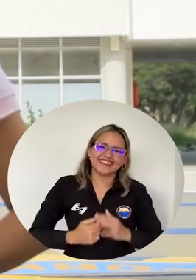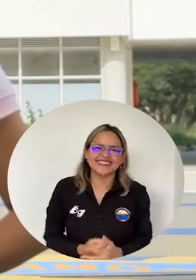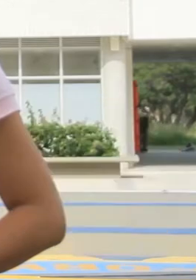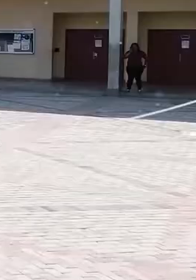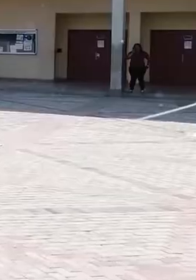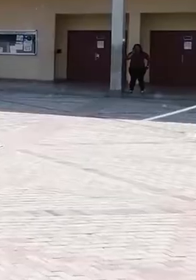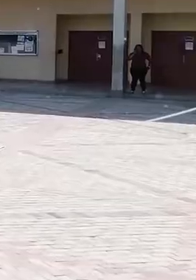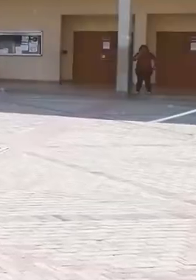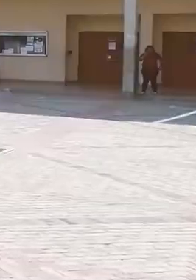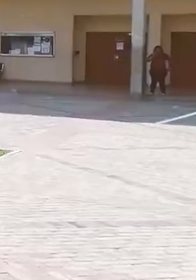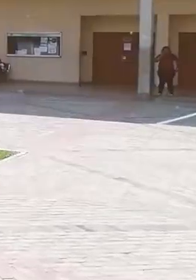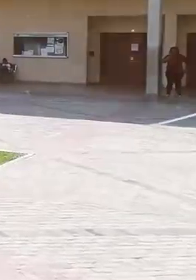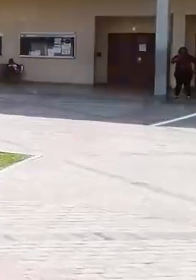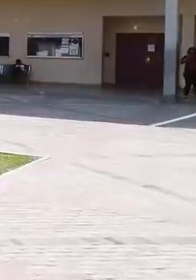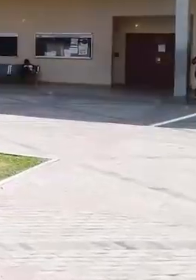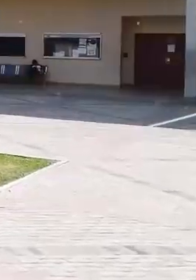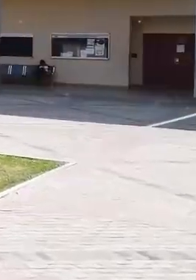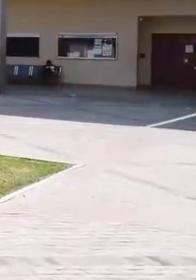regresamos